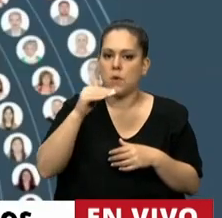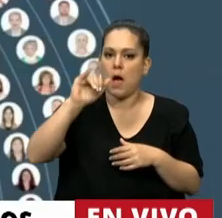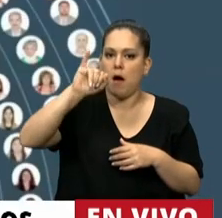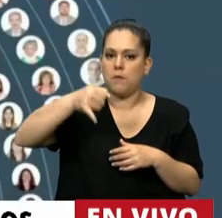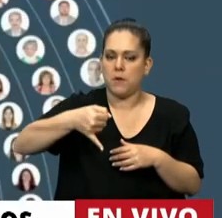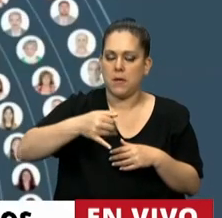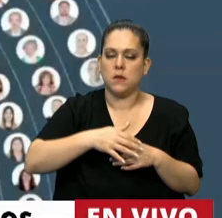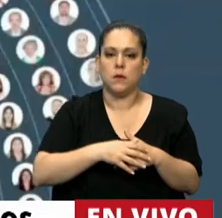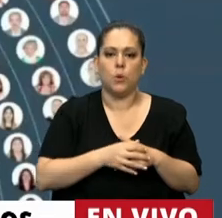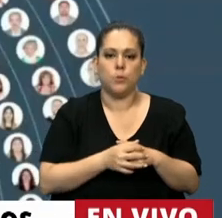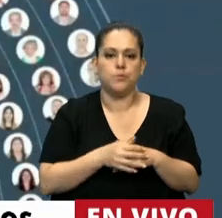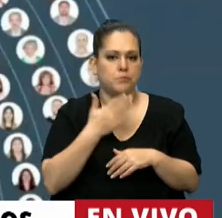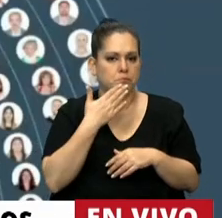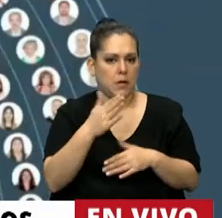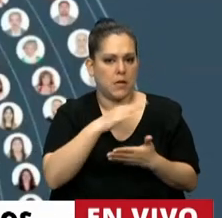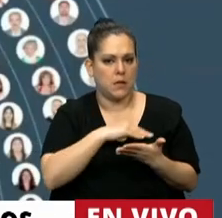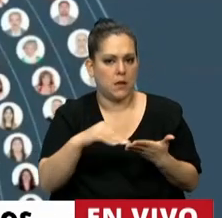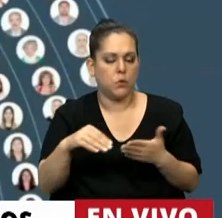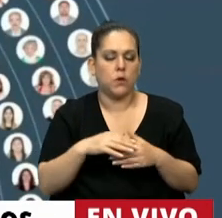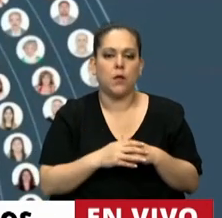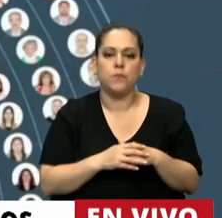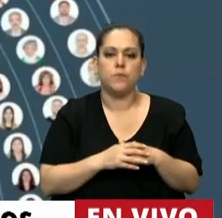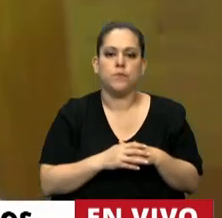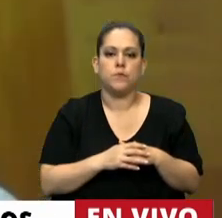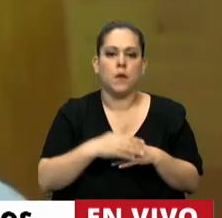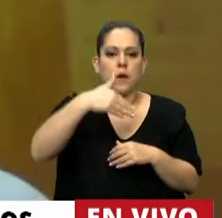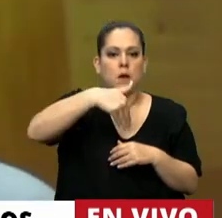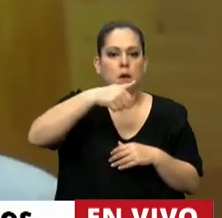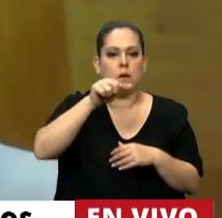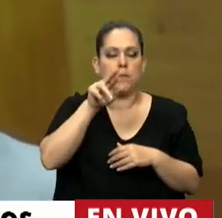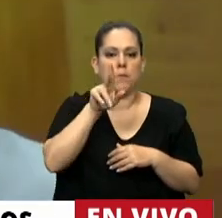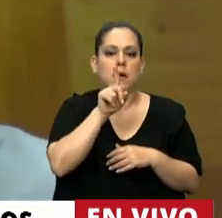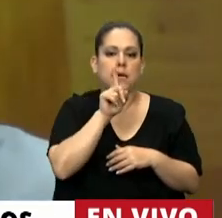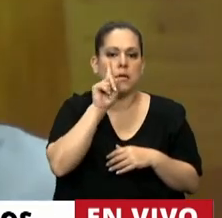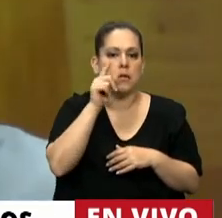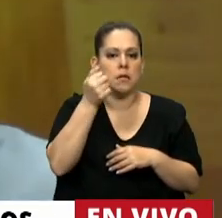Afirmativo, señor presidente. Gracias, diputado. Diputado José Luis Martiarena.